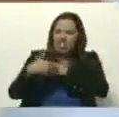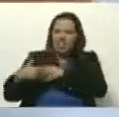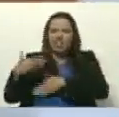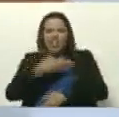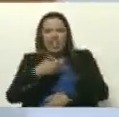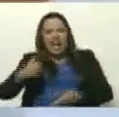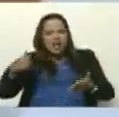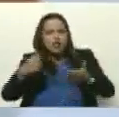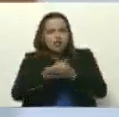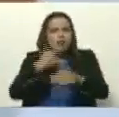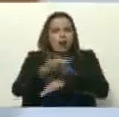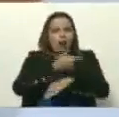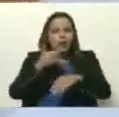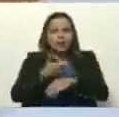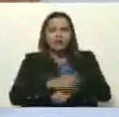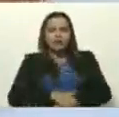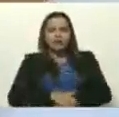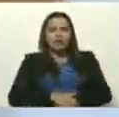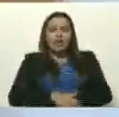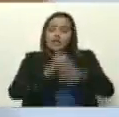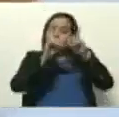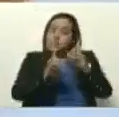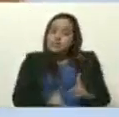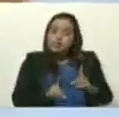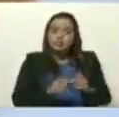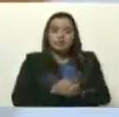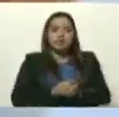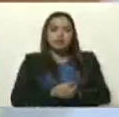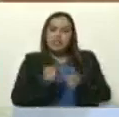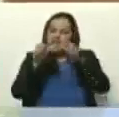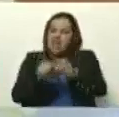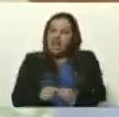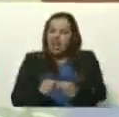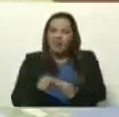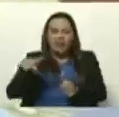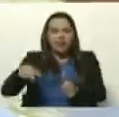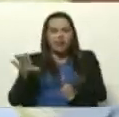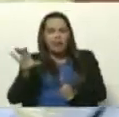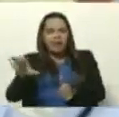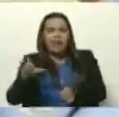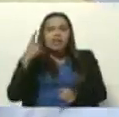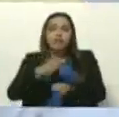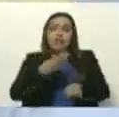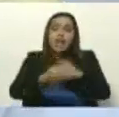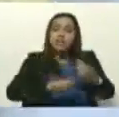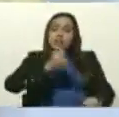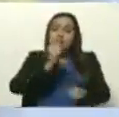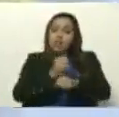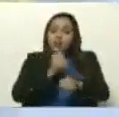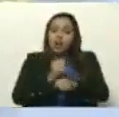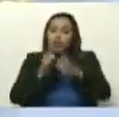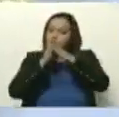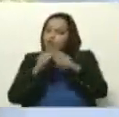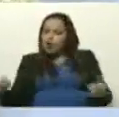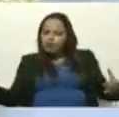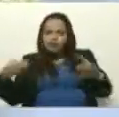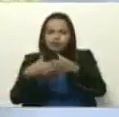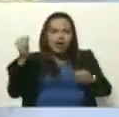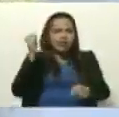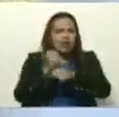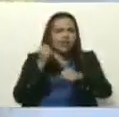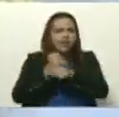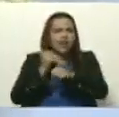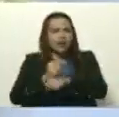al gobierno por los caminos verdes de decidir que si se quedaban en este país era para producir para entre todos y todas trabajar en función